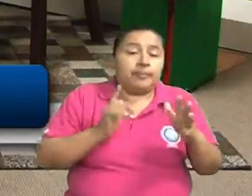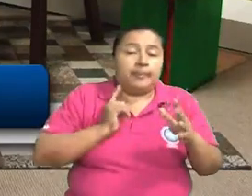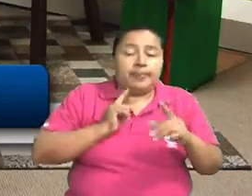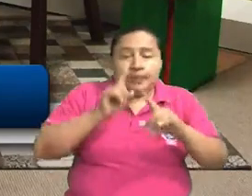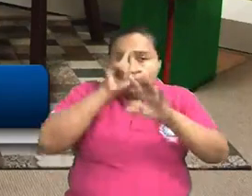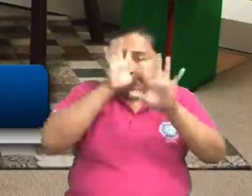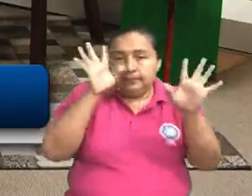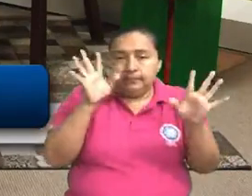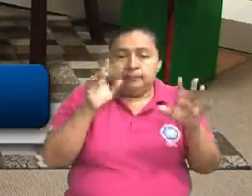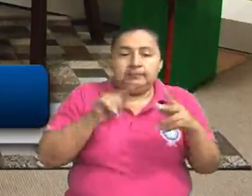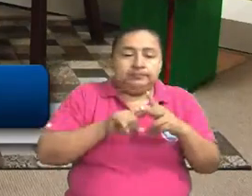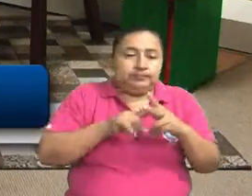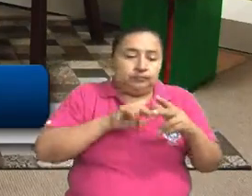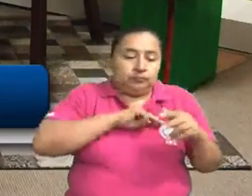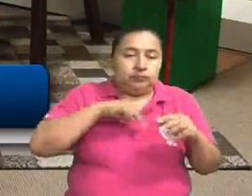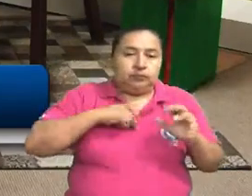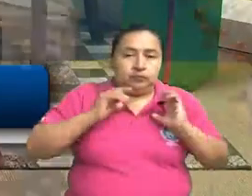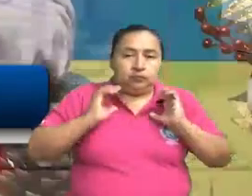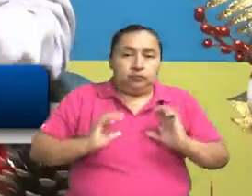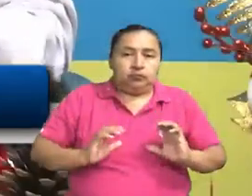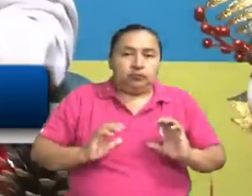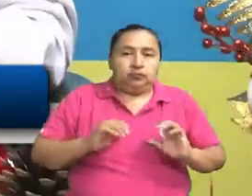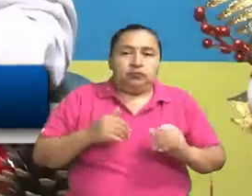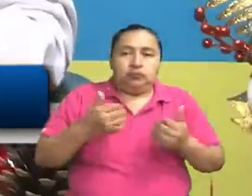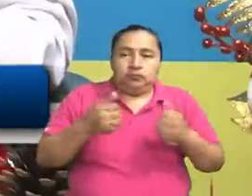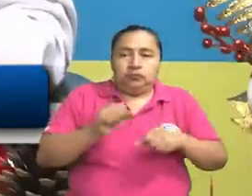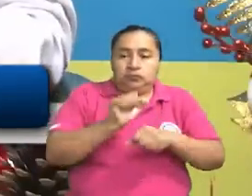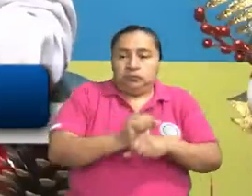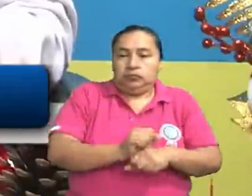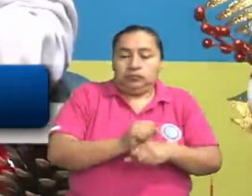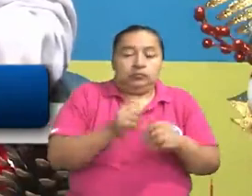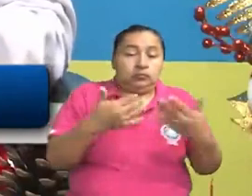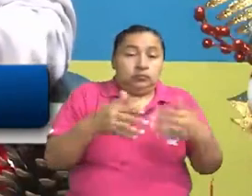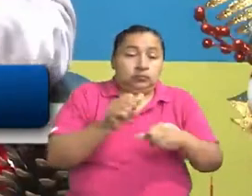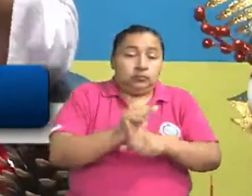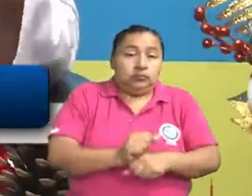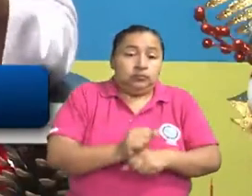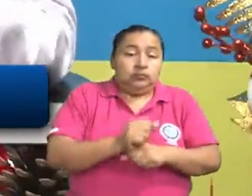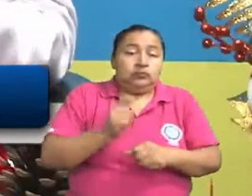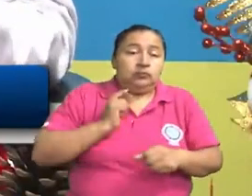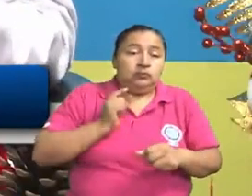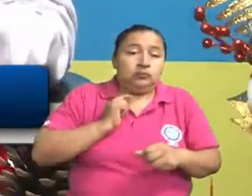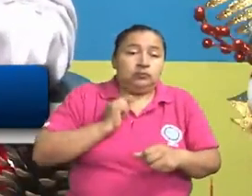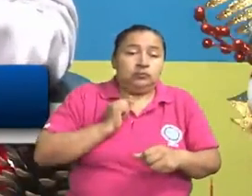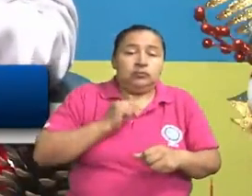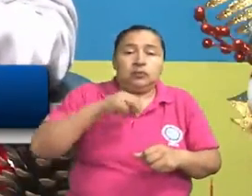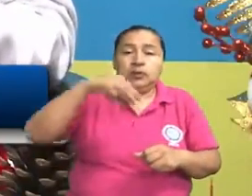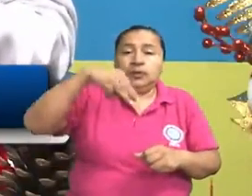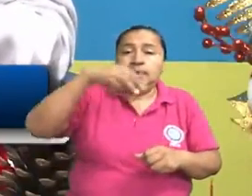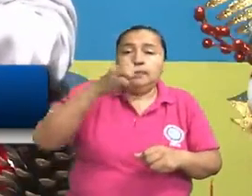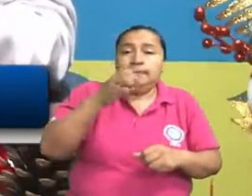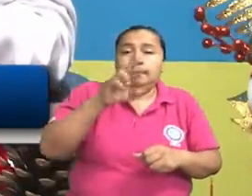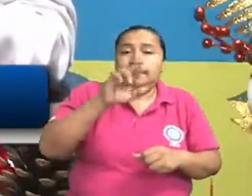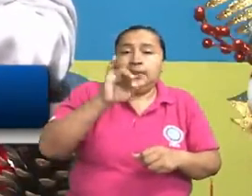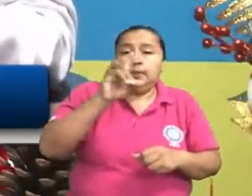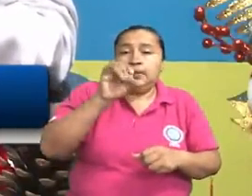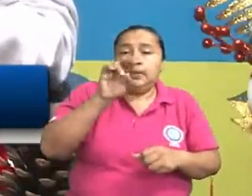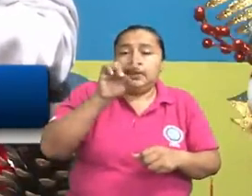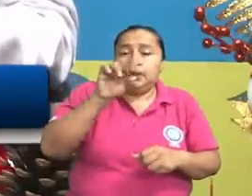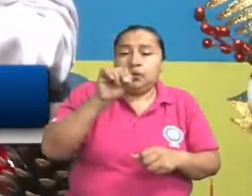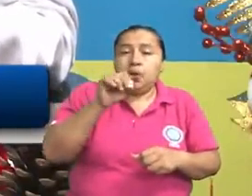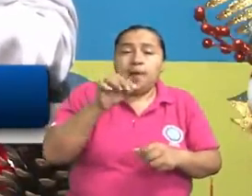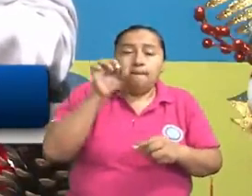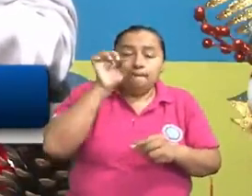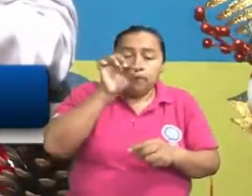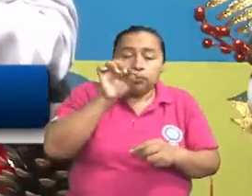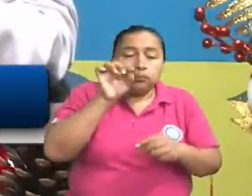desde que nuestro cuerpo está, según la medicina tradicional china, nosotros tenemos meridianos y puntos energéticos en donde vamos